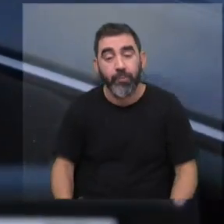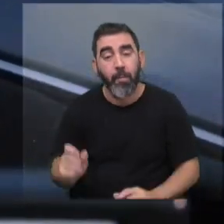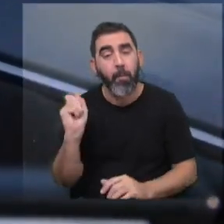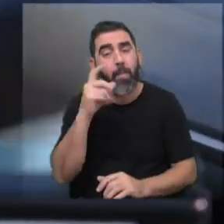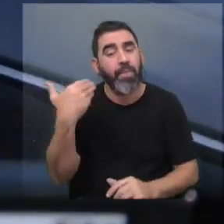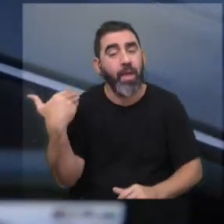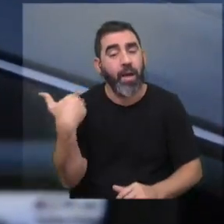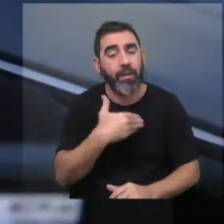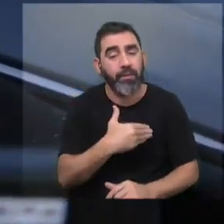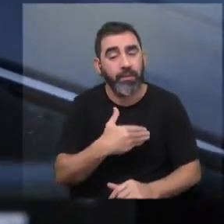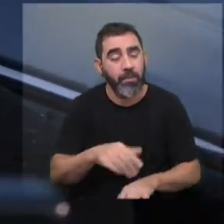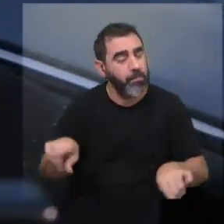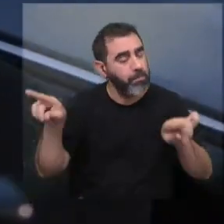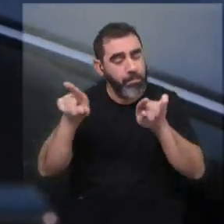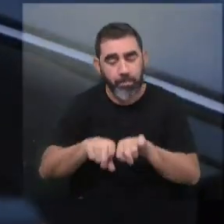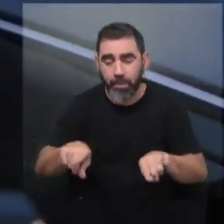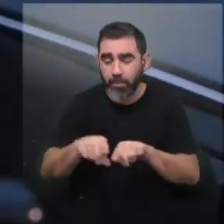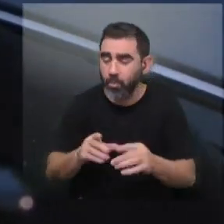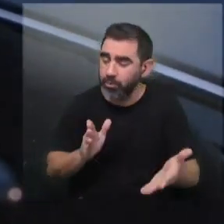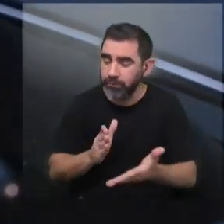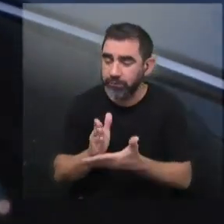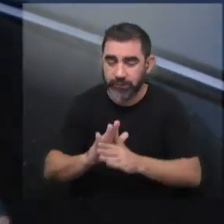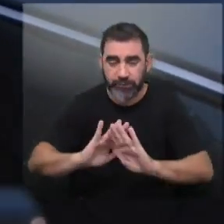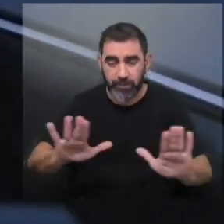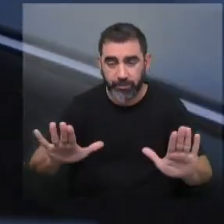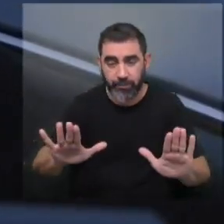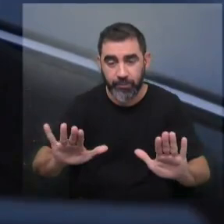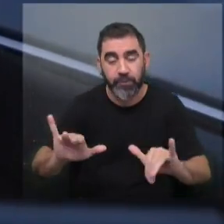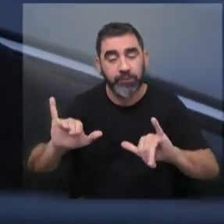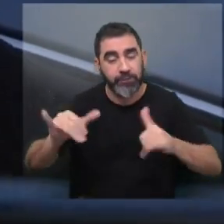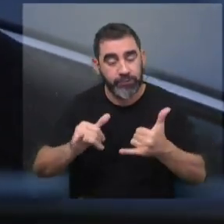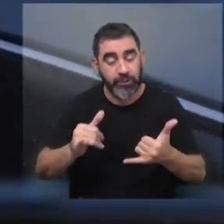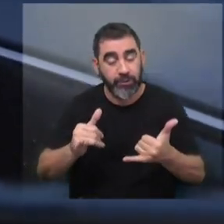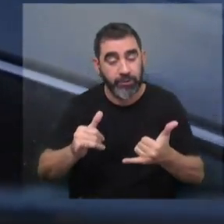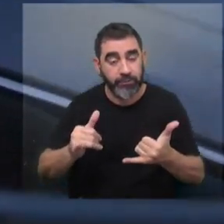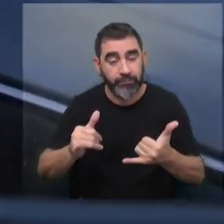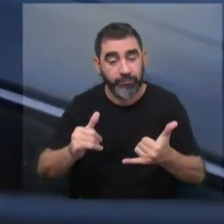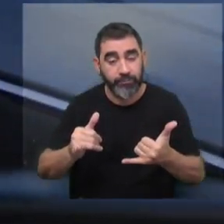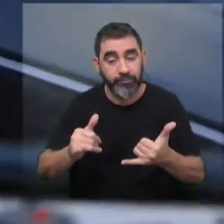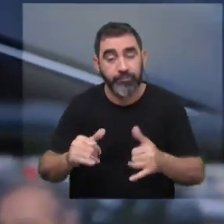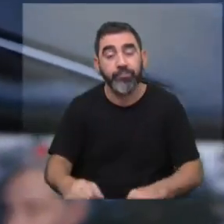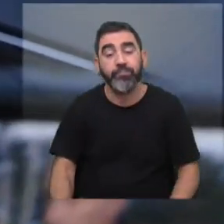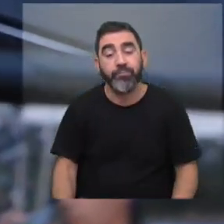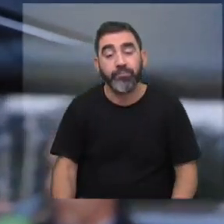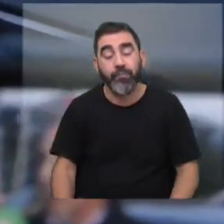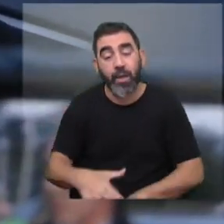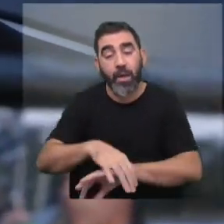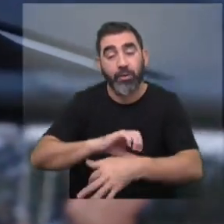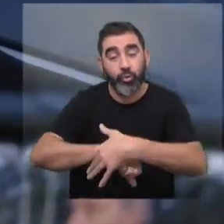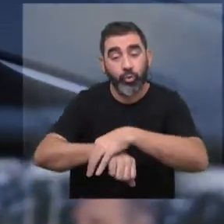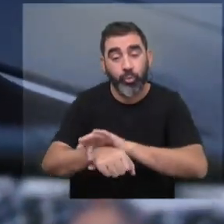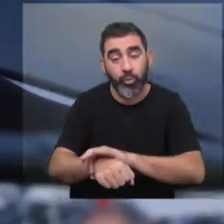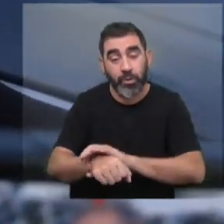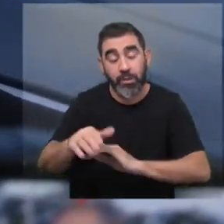vez pasada todo igual el mecanismo es igual este ya dispusimos que la antropóloga Lucio